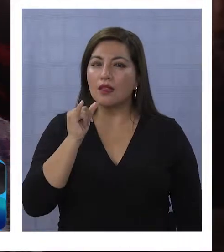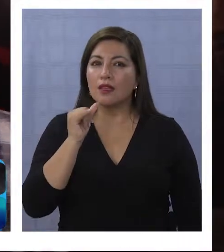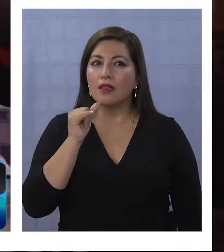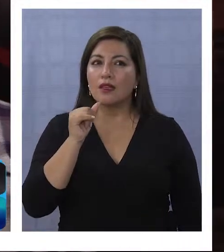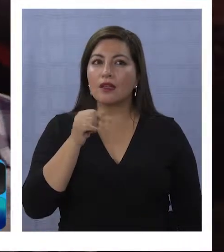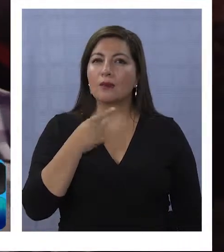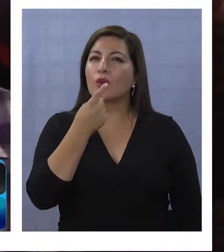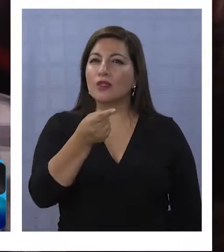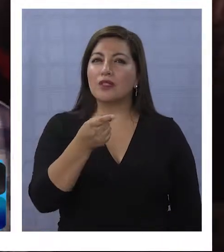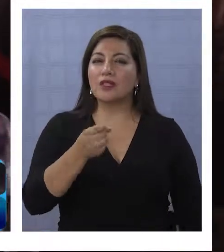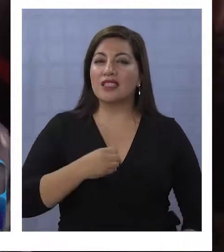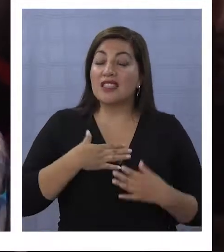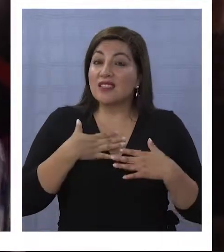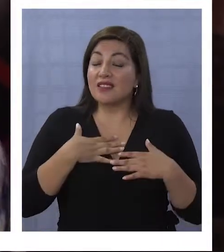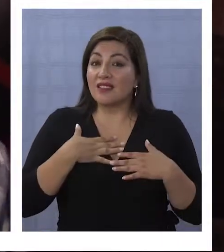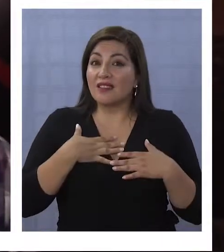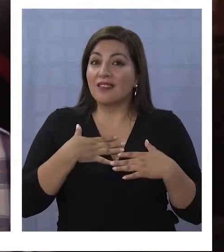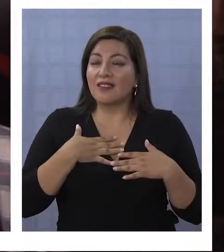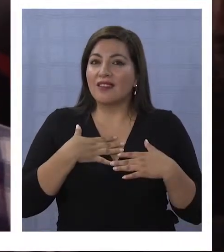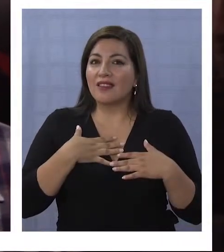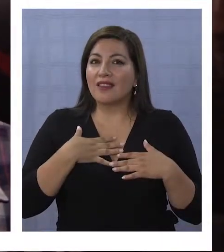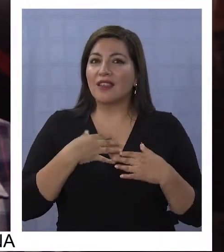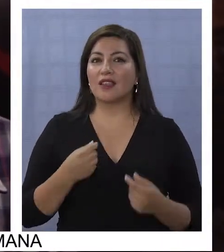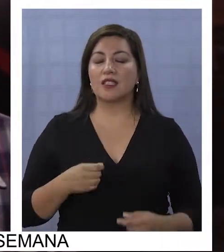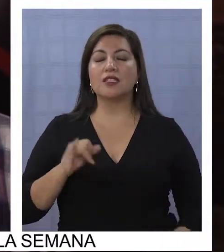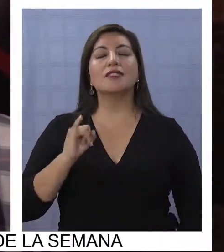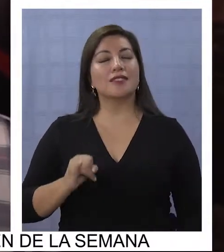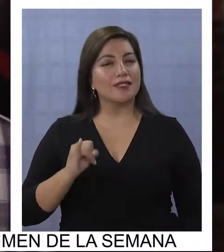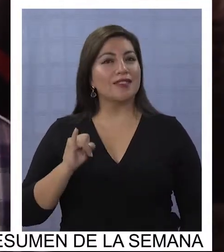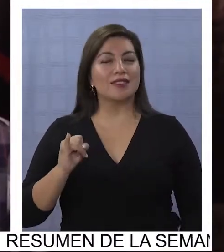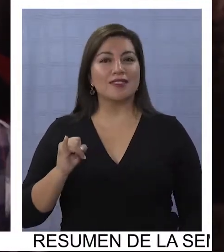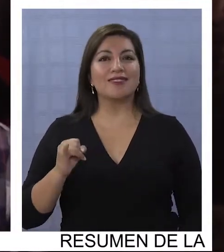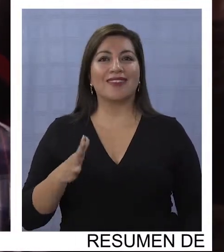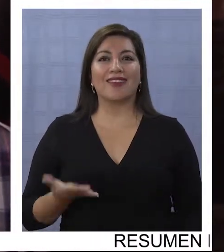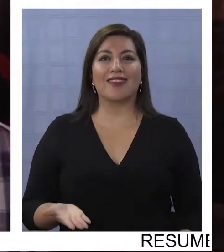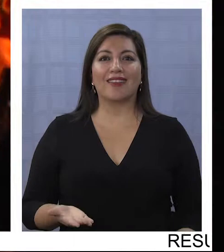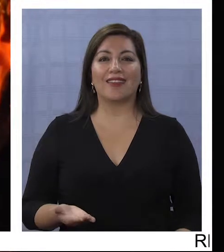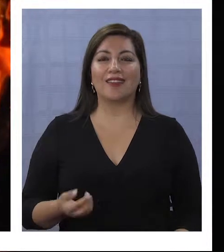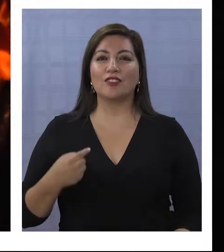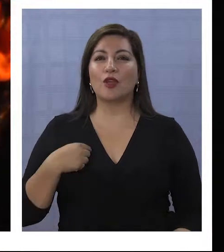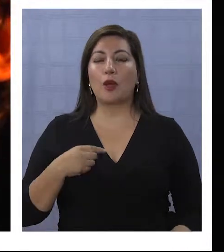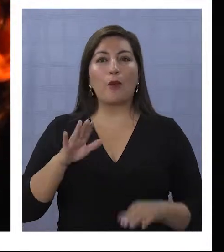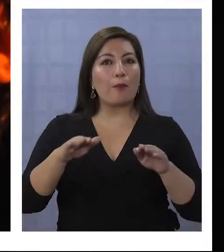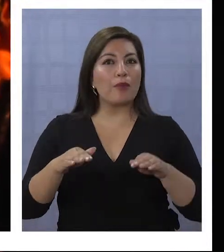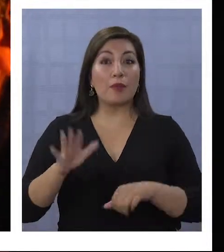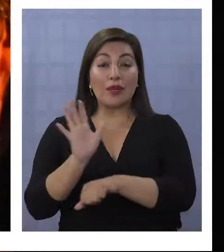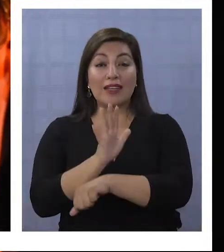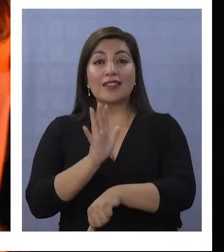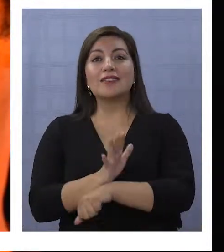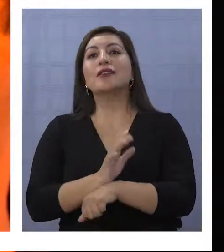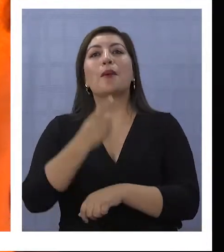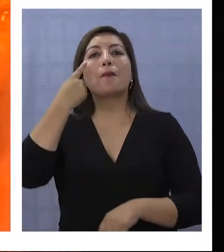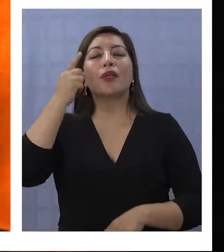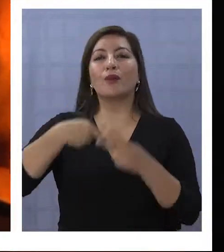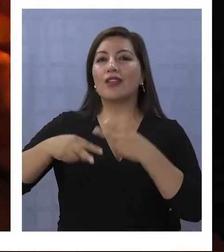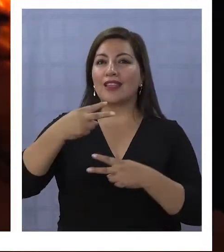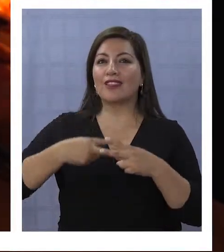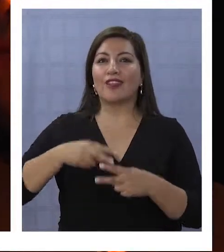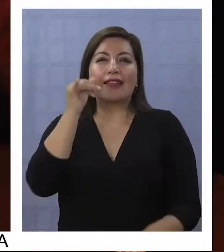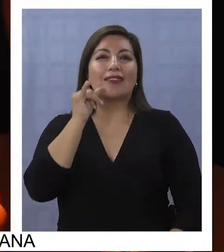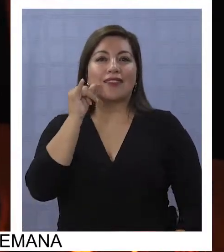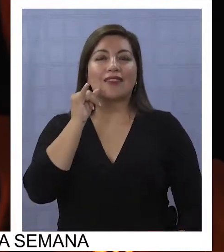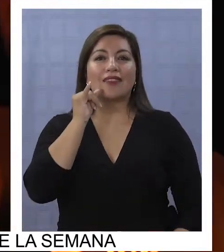identificado con la historia? Increíble, o sea, es como ir al cine pero ver una historia, digamos, local. Muy bonita, muy